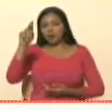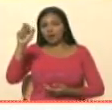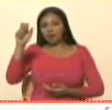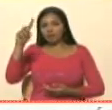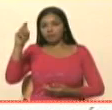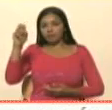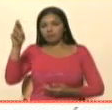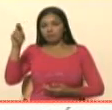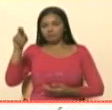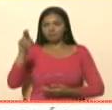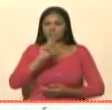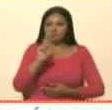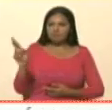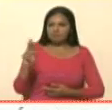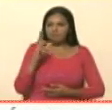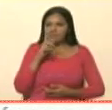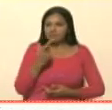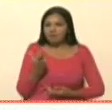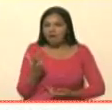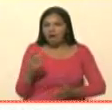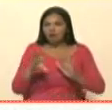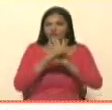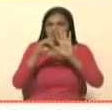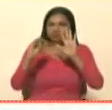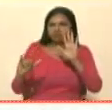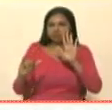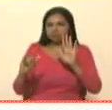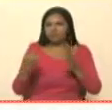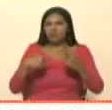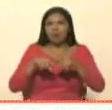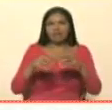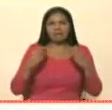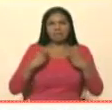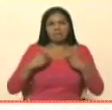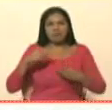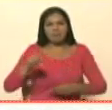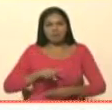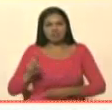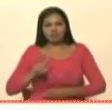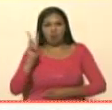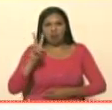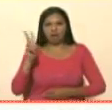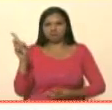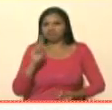Totalmente ilegal, totalmente inconstitucional. Una persona que vive en el exterior, ni siquiera vive en Venezuela.